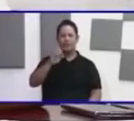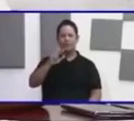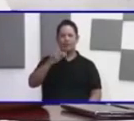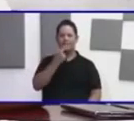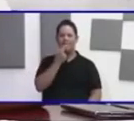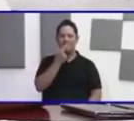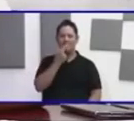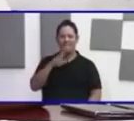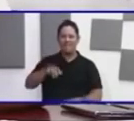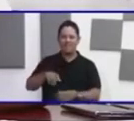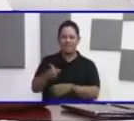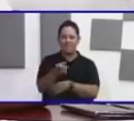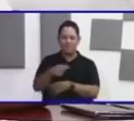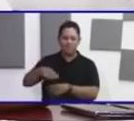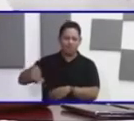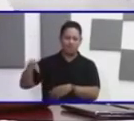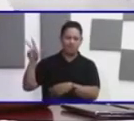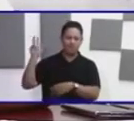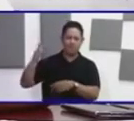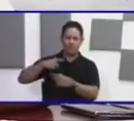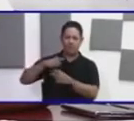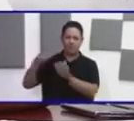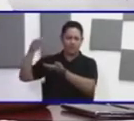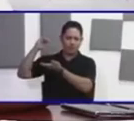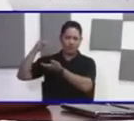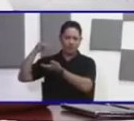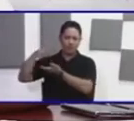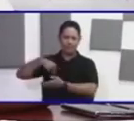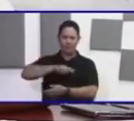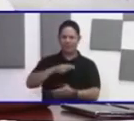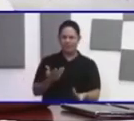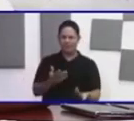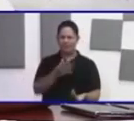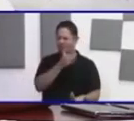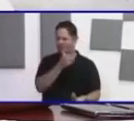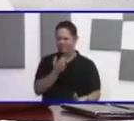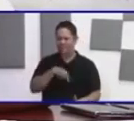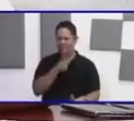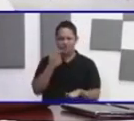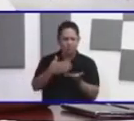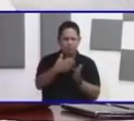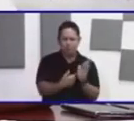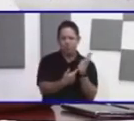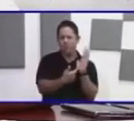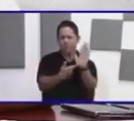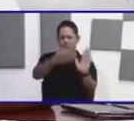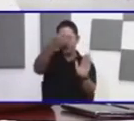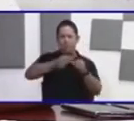en un contrato celebrado hace 2 años, cuáles eran los precios de las camas que hoy nosotros compramos. Porque dicen ahora